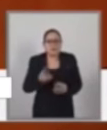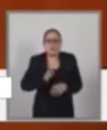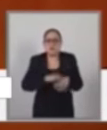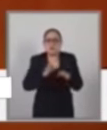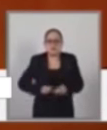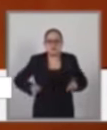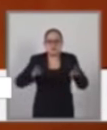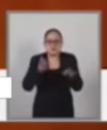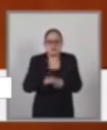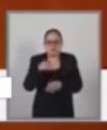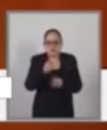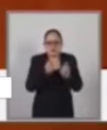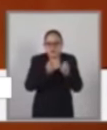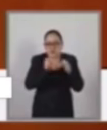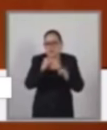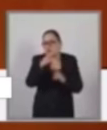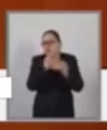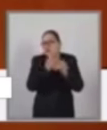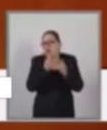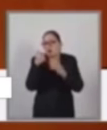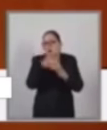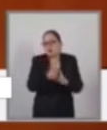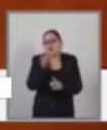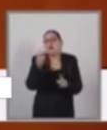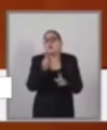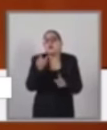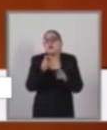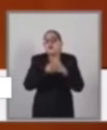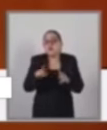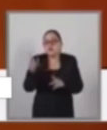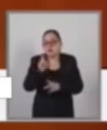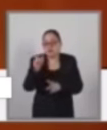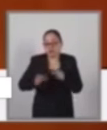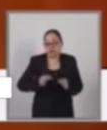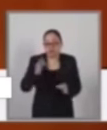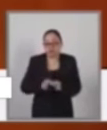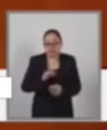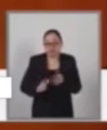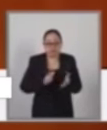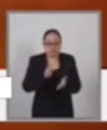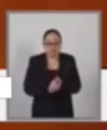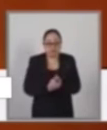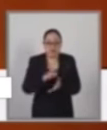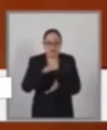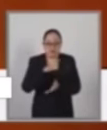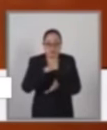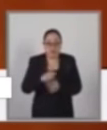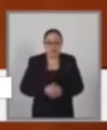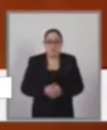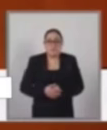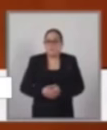su nuevo titular, si va a operar en ese sistema altamente corrompido